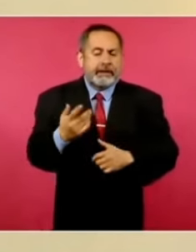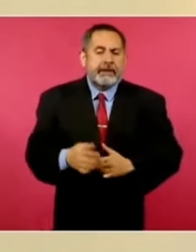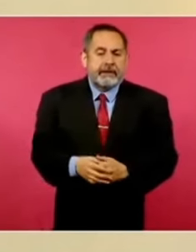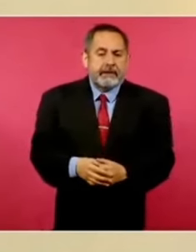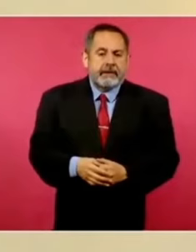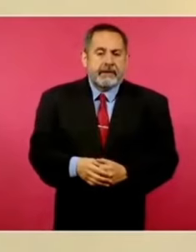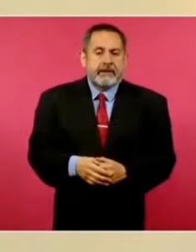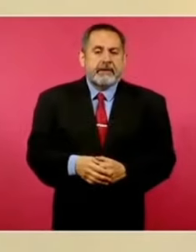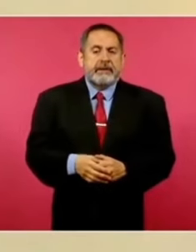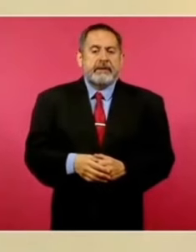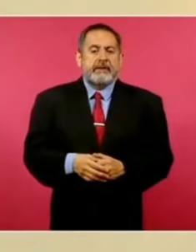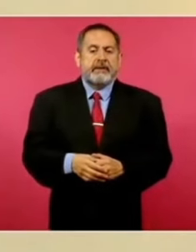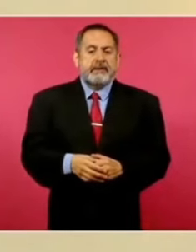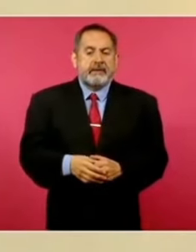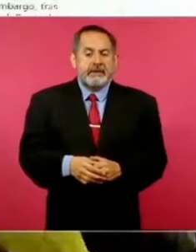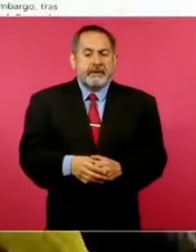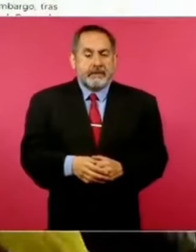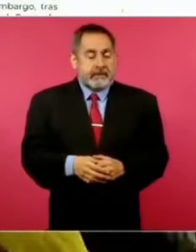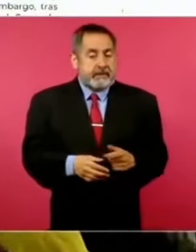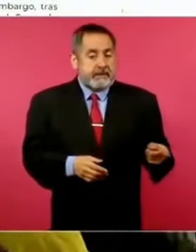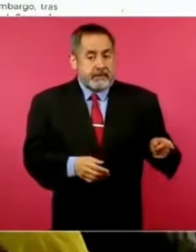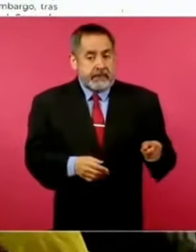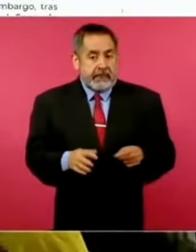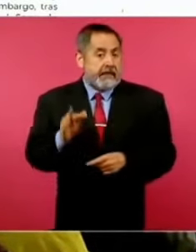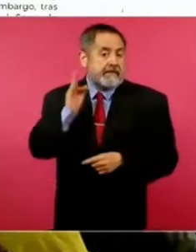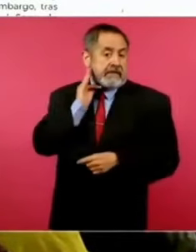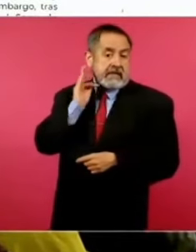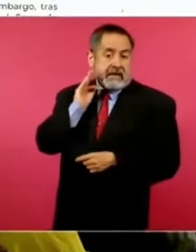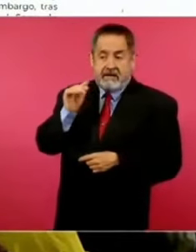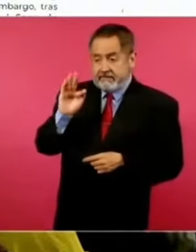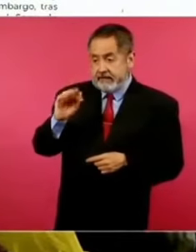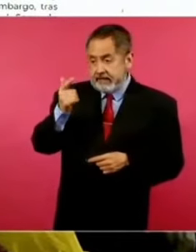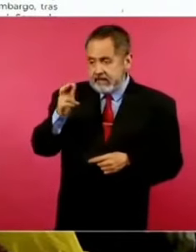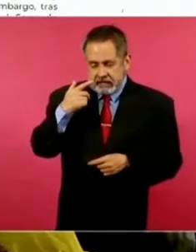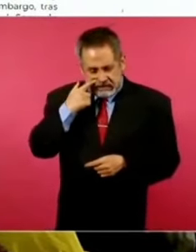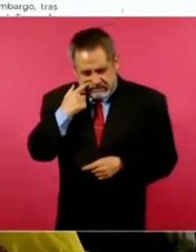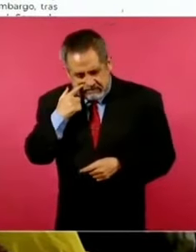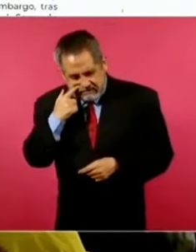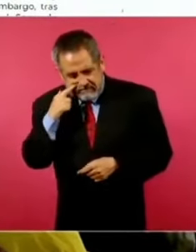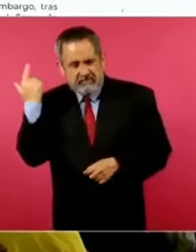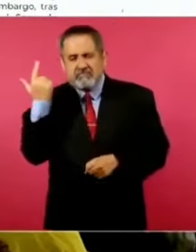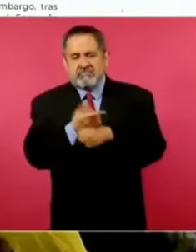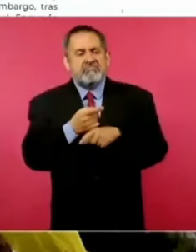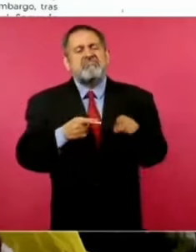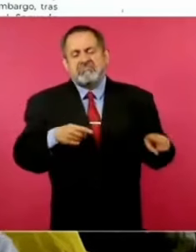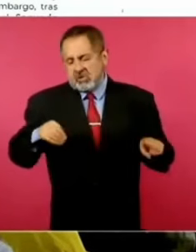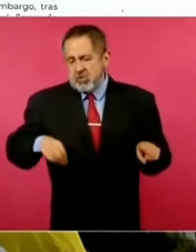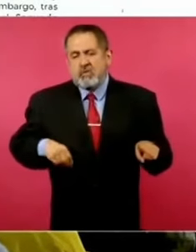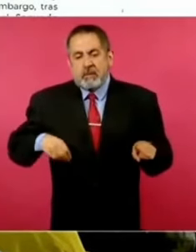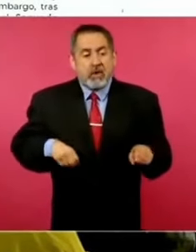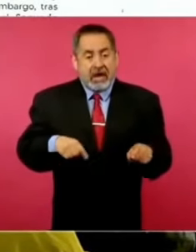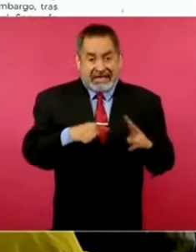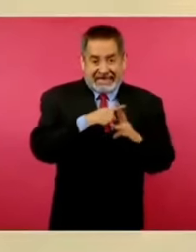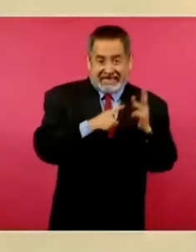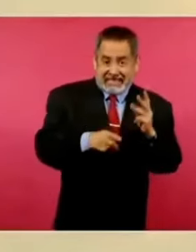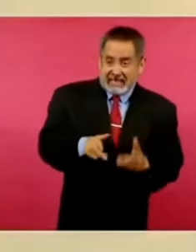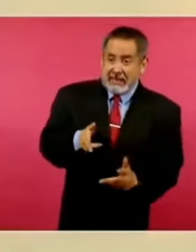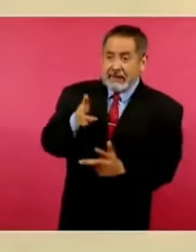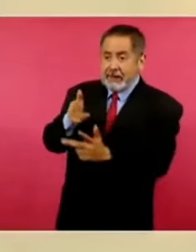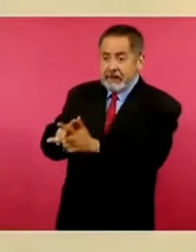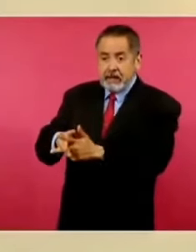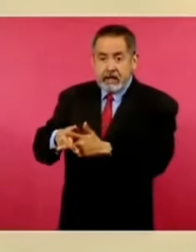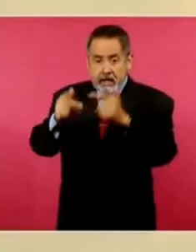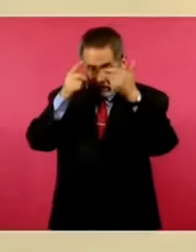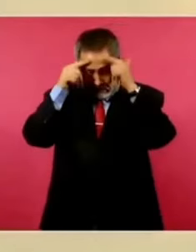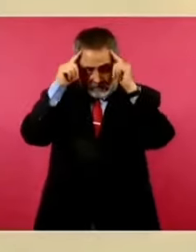por eh luego que la fiscalía general de la república acreditó su responsabilidad en el asesinato del vicealmirante